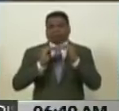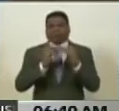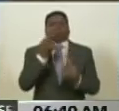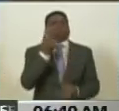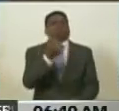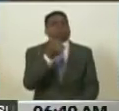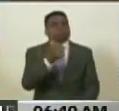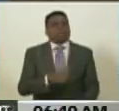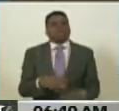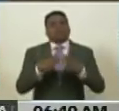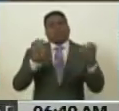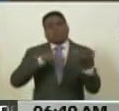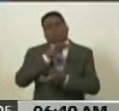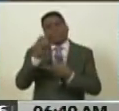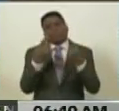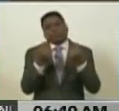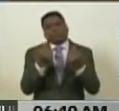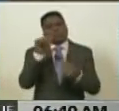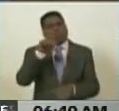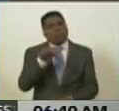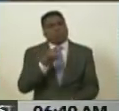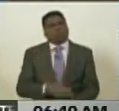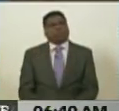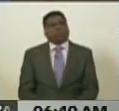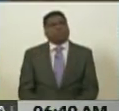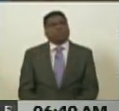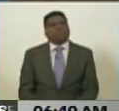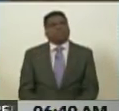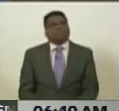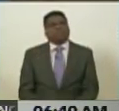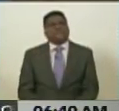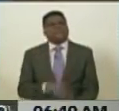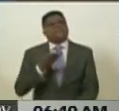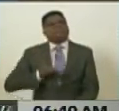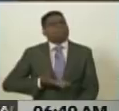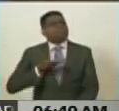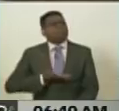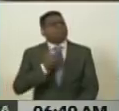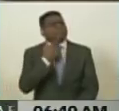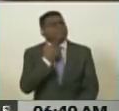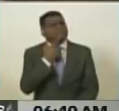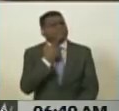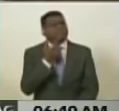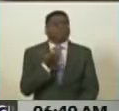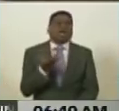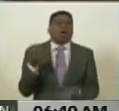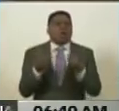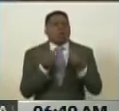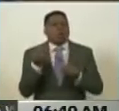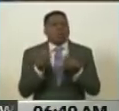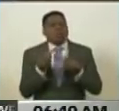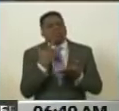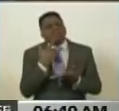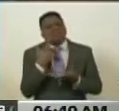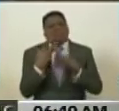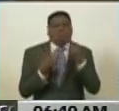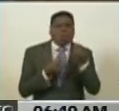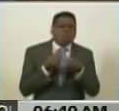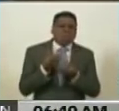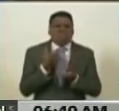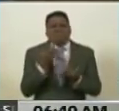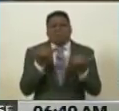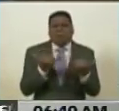una guerra económica esto toma mucho más importancia. Eh, ¿cómo cómo pudiéramos nosotros? Ahí usted